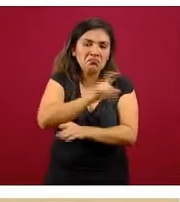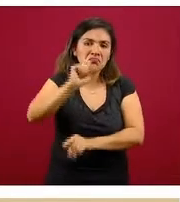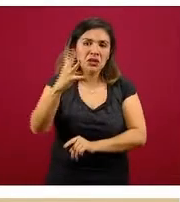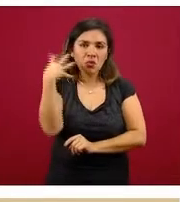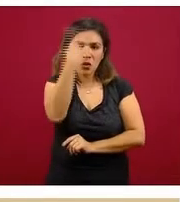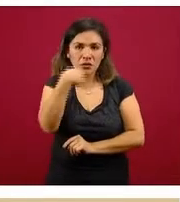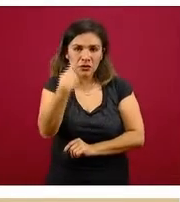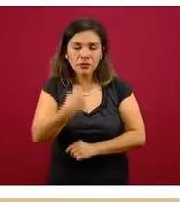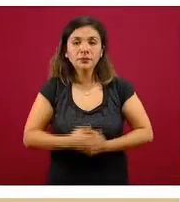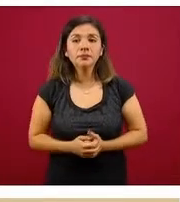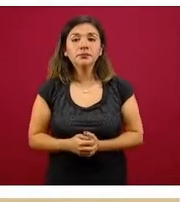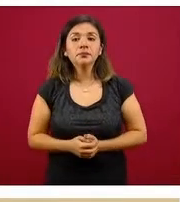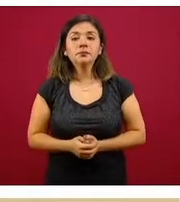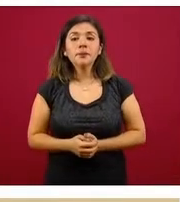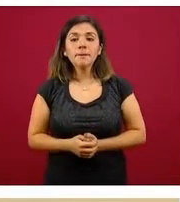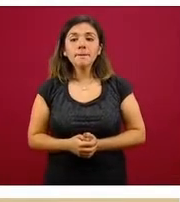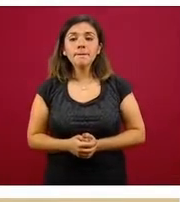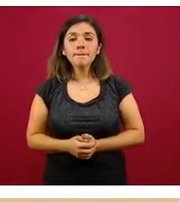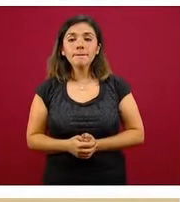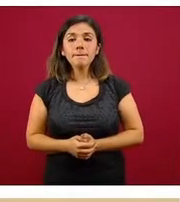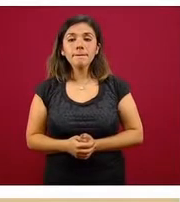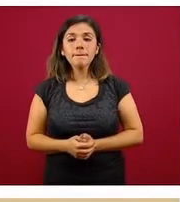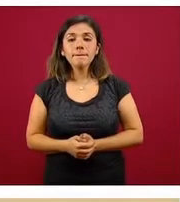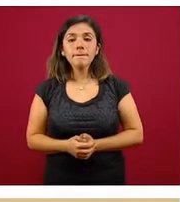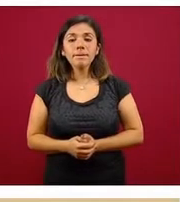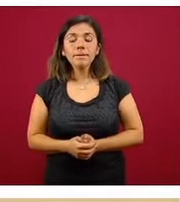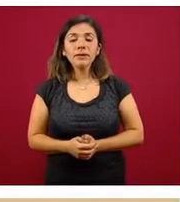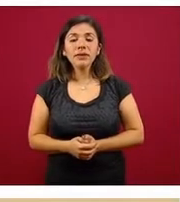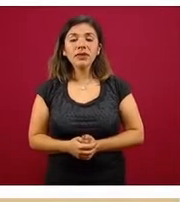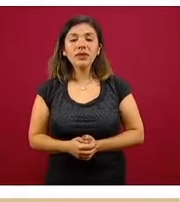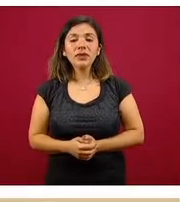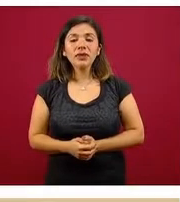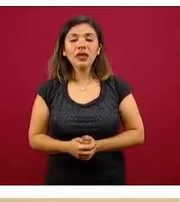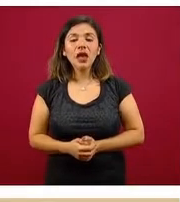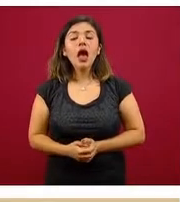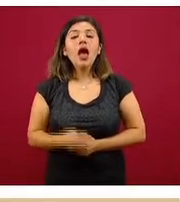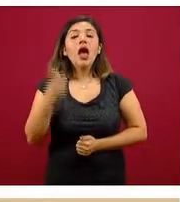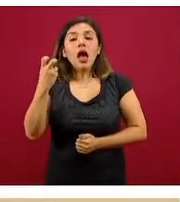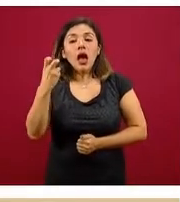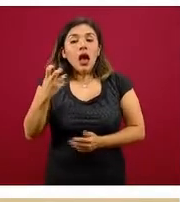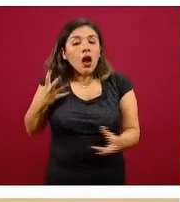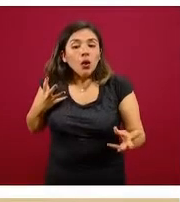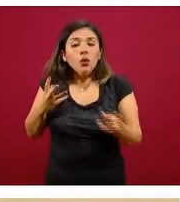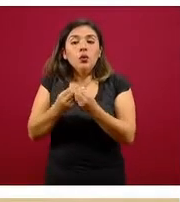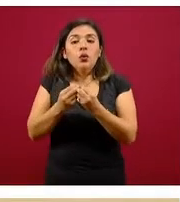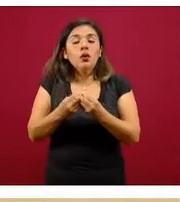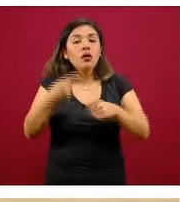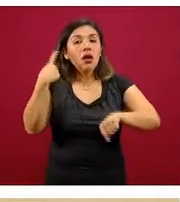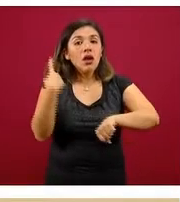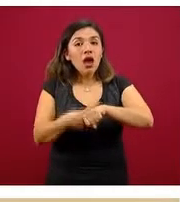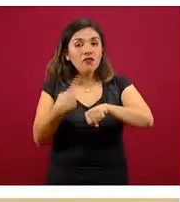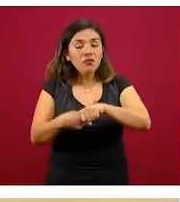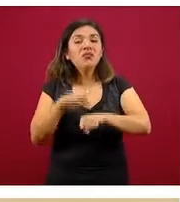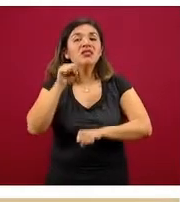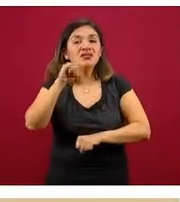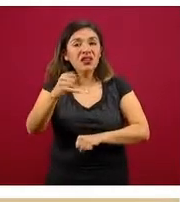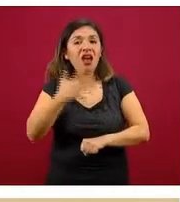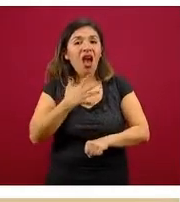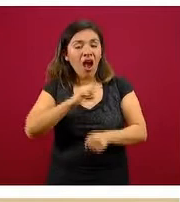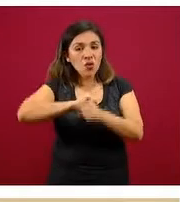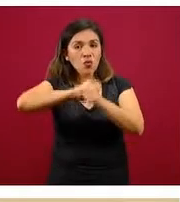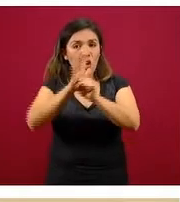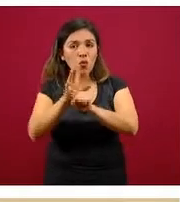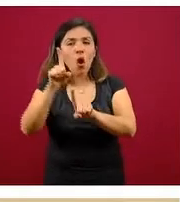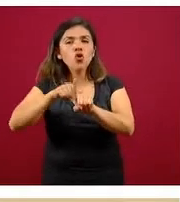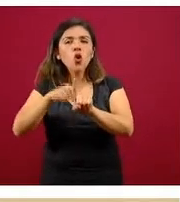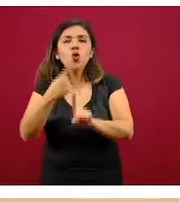últimas 24 horas. Veamos la siguiente diapositiva, es la curva epidémica de casos confirmados en